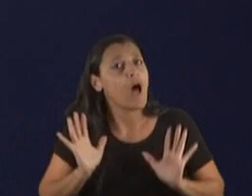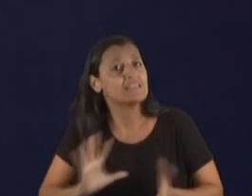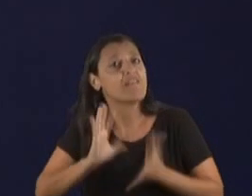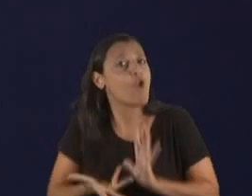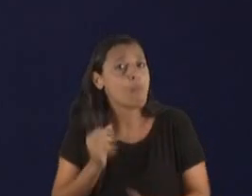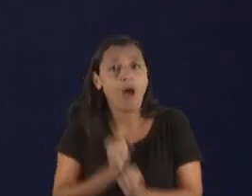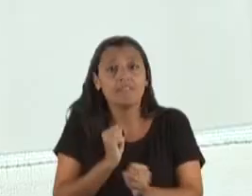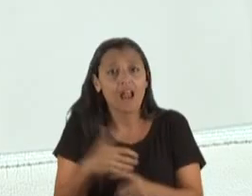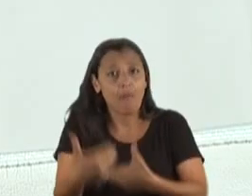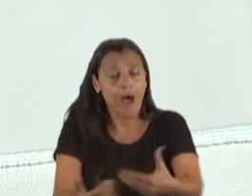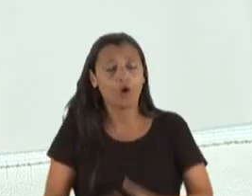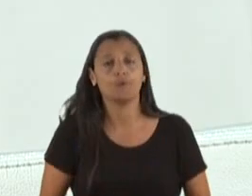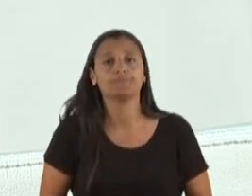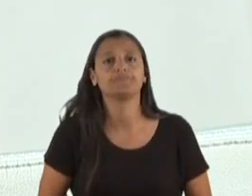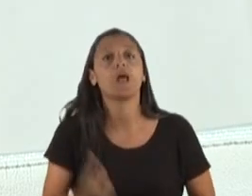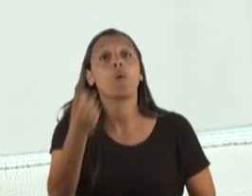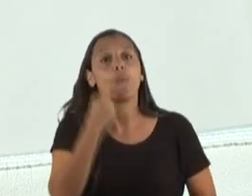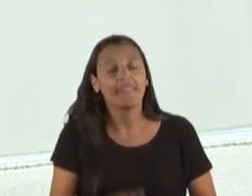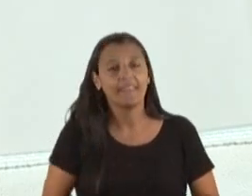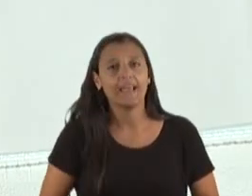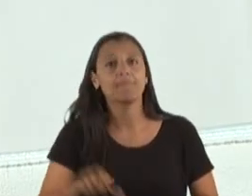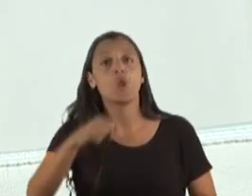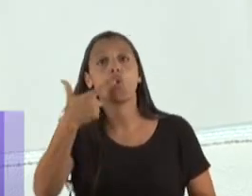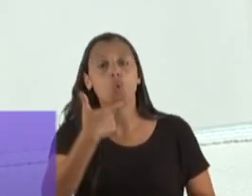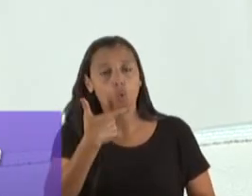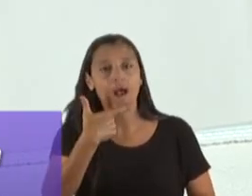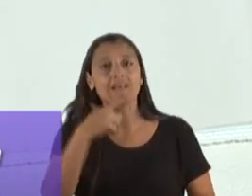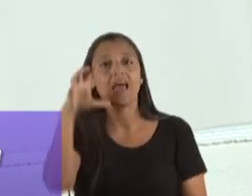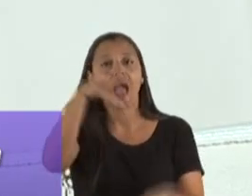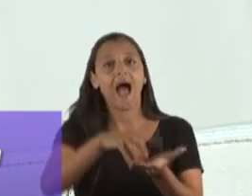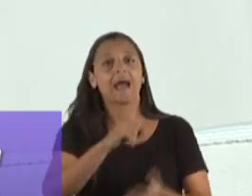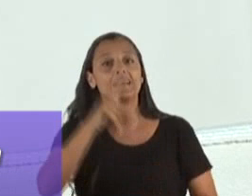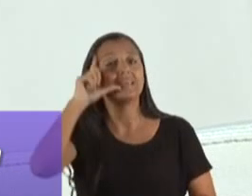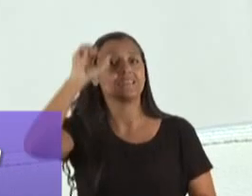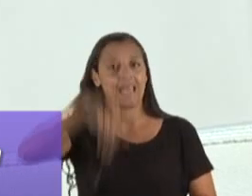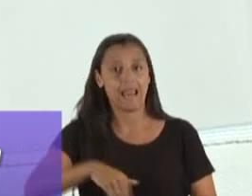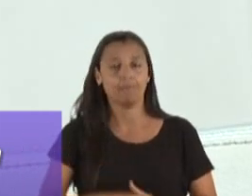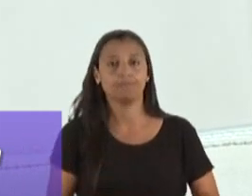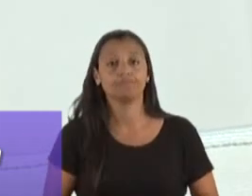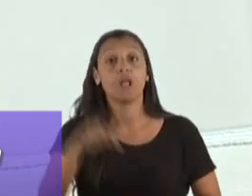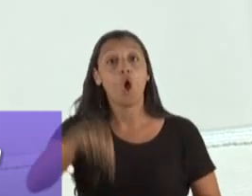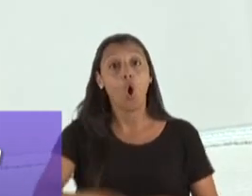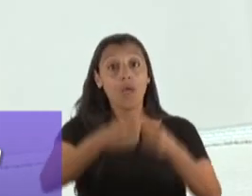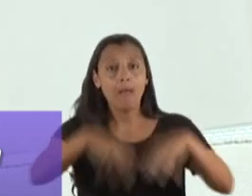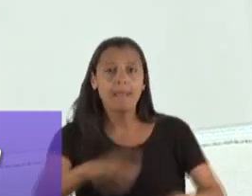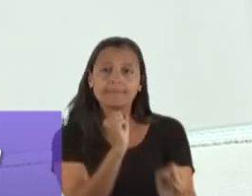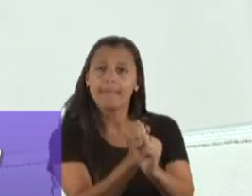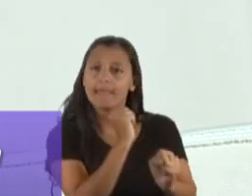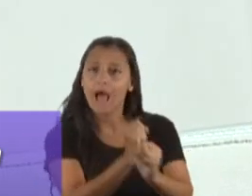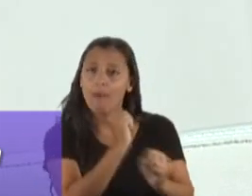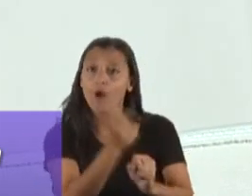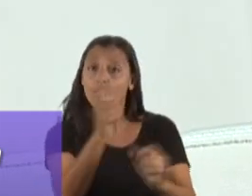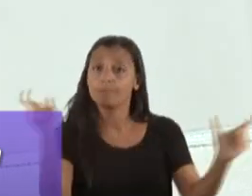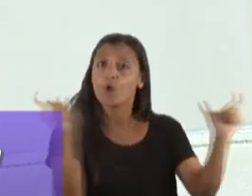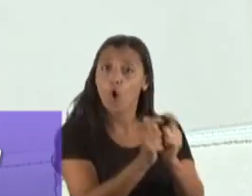hecho. Portavoz. ¿Cómo andas? ¿Bien? Buen día, ¿cómo está? Lucas Muy González bien. Monte, de la agencia de noticias Telam. Hoy comienza a trabajar la